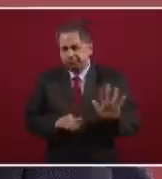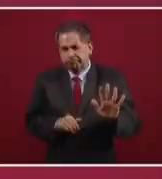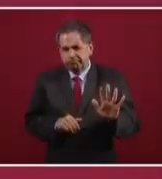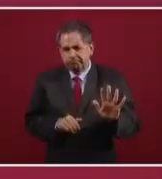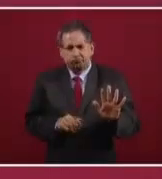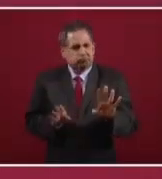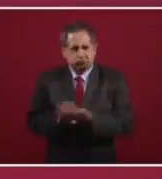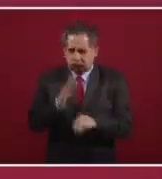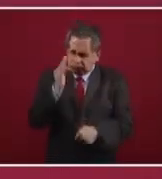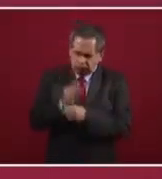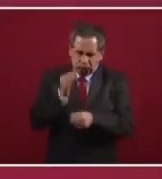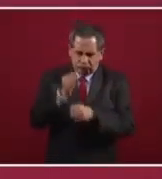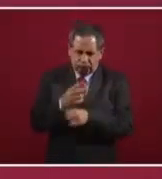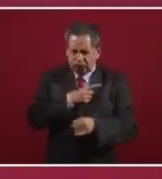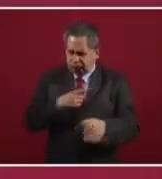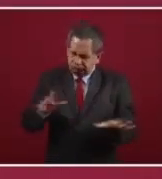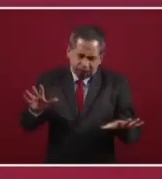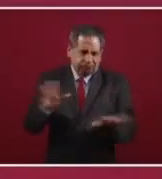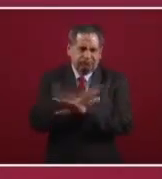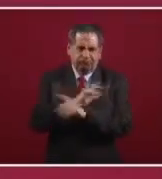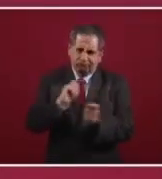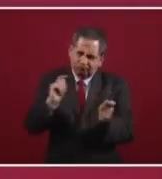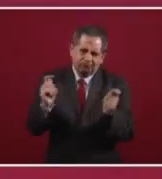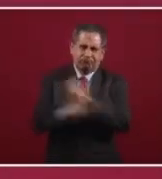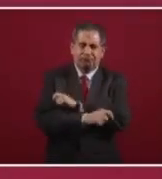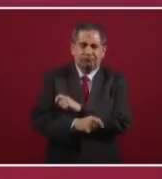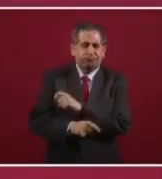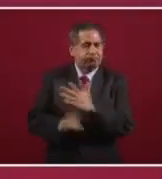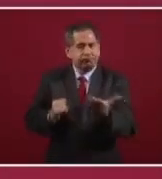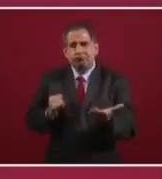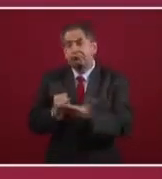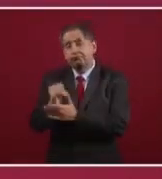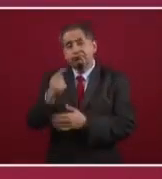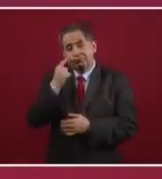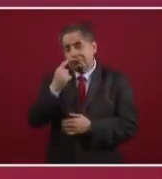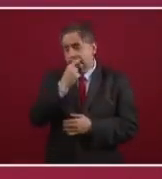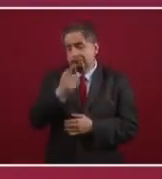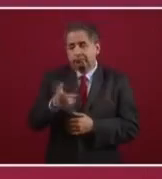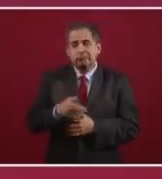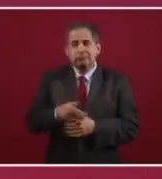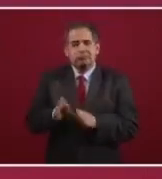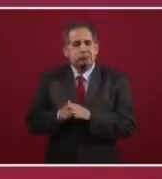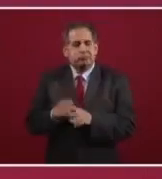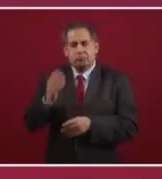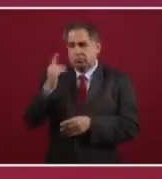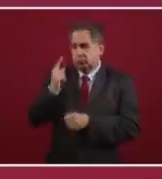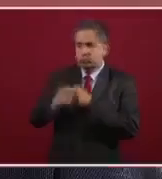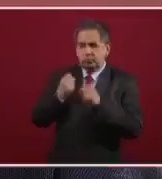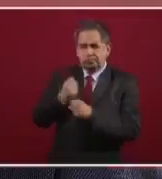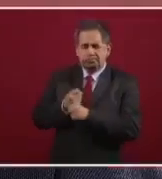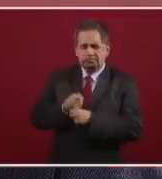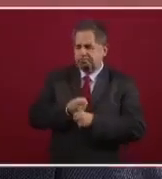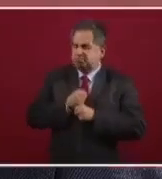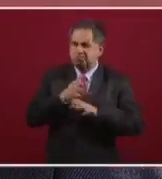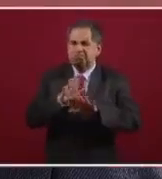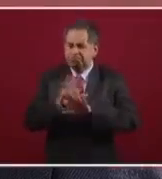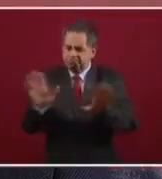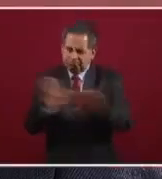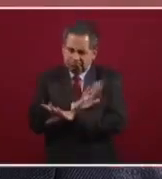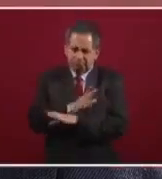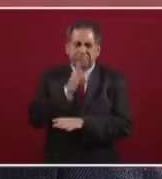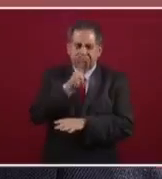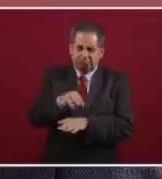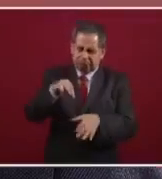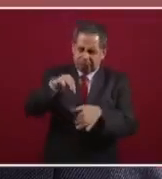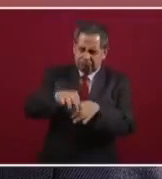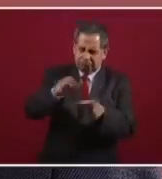que era el momento de cambiar esa política, y eso lo expresó el año pasado en las urnas